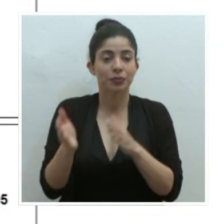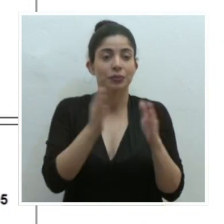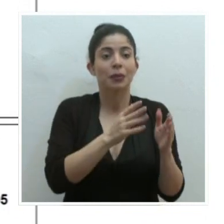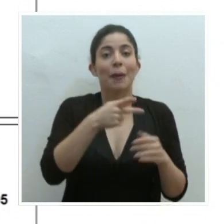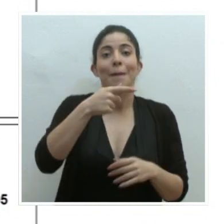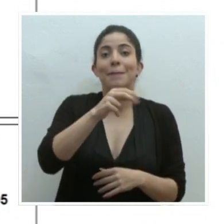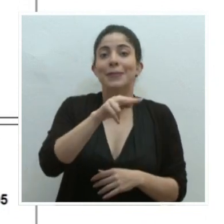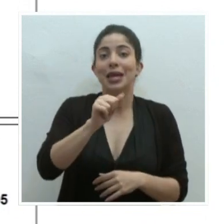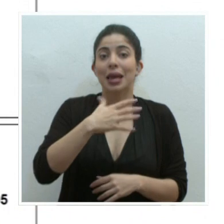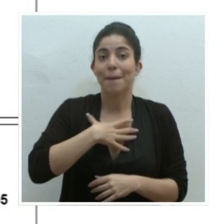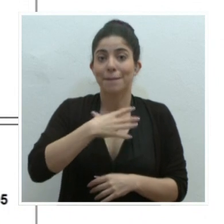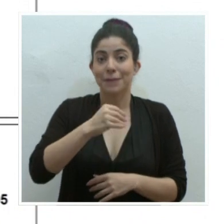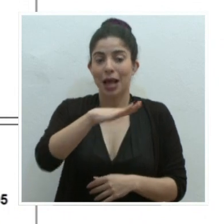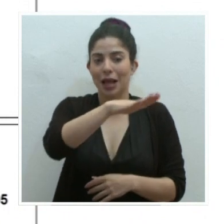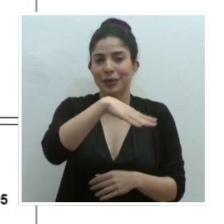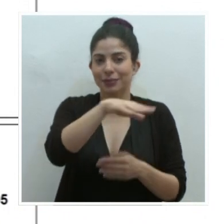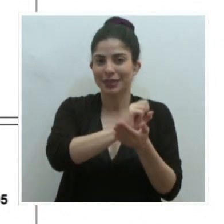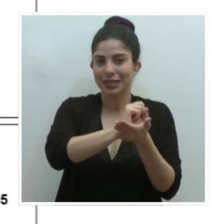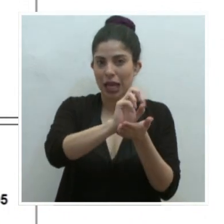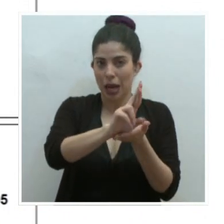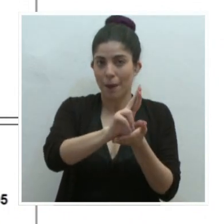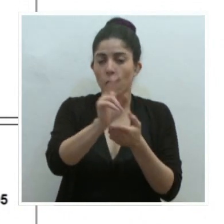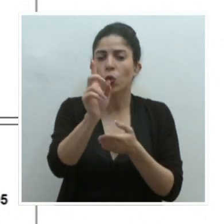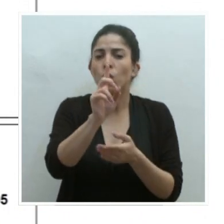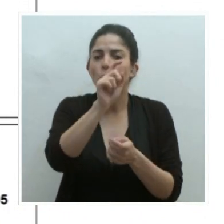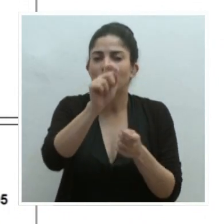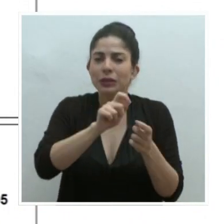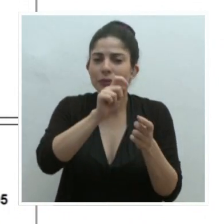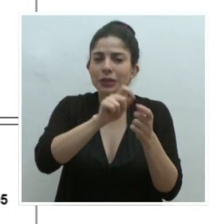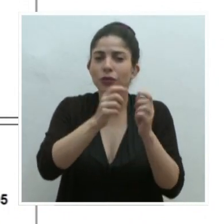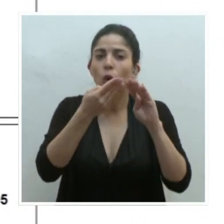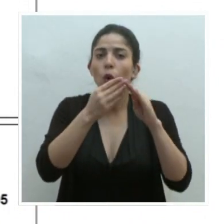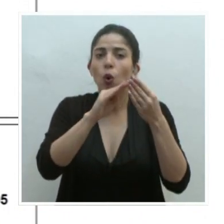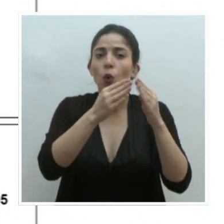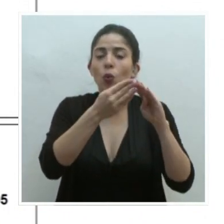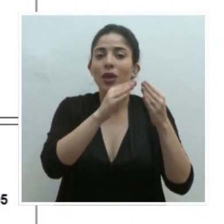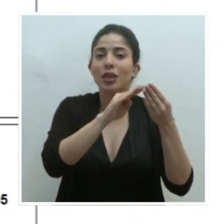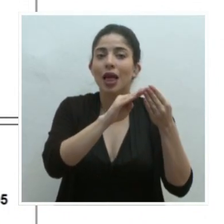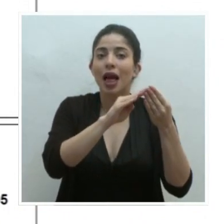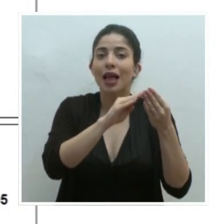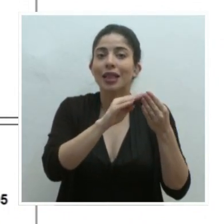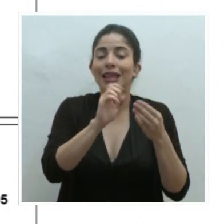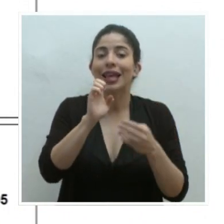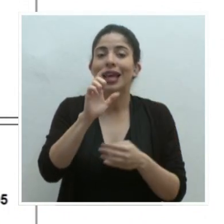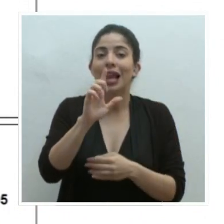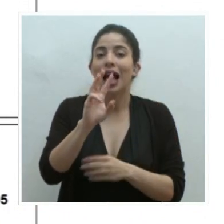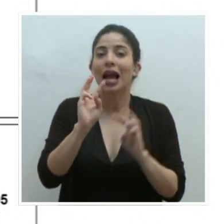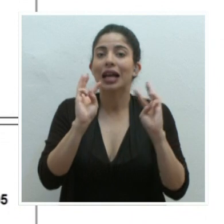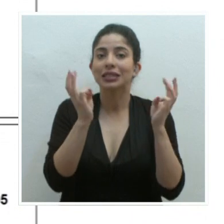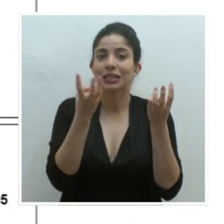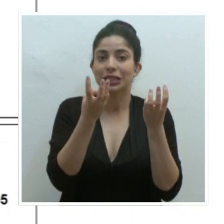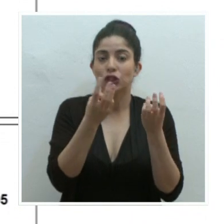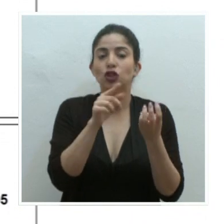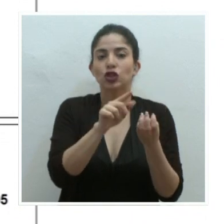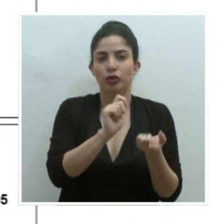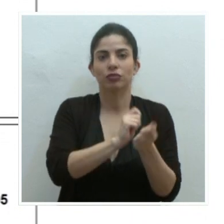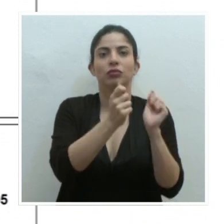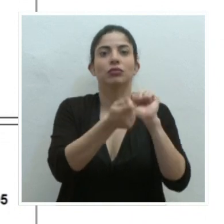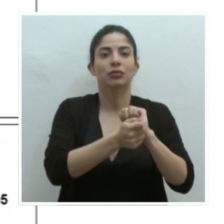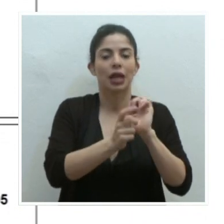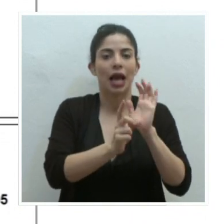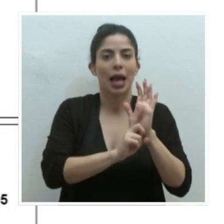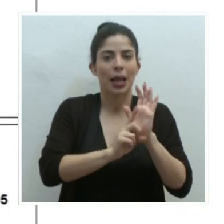Peñas Blancas, cantón de San Ramón, en la comunidad, específicamente en la comunidad del Castillo, también pasa la condición de